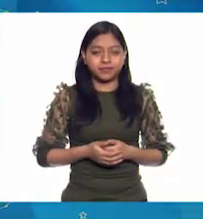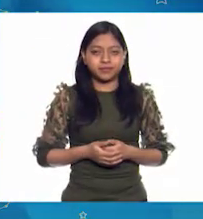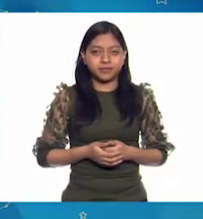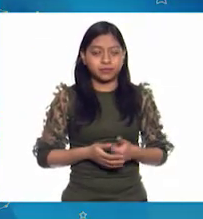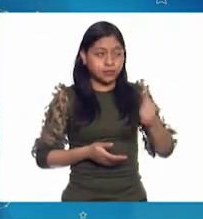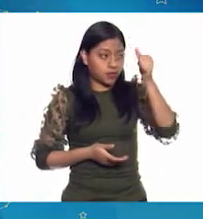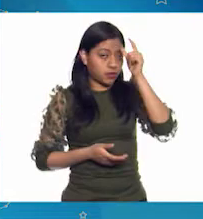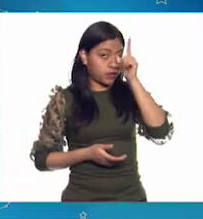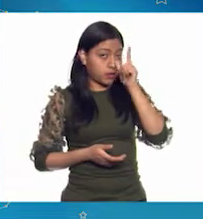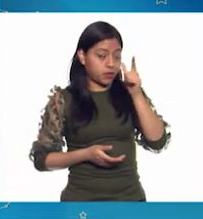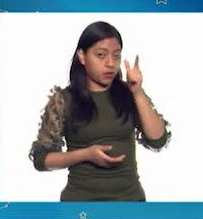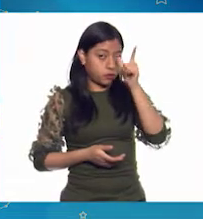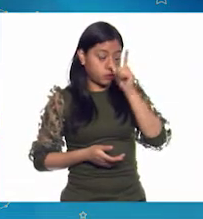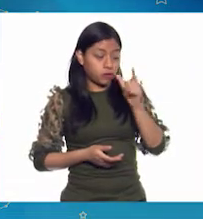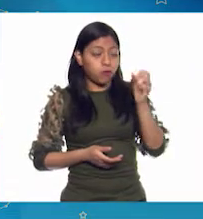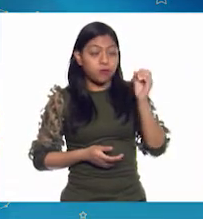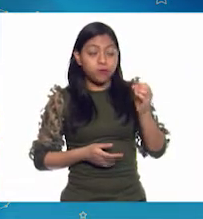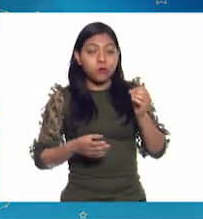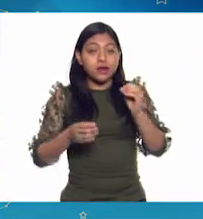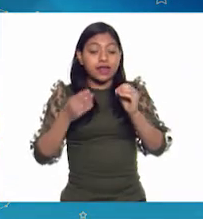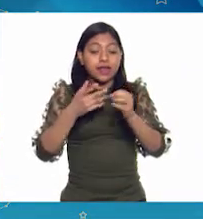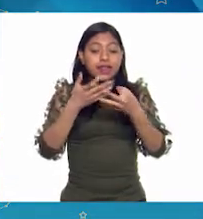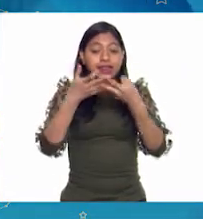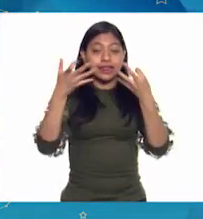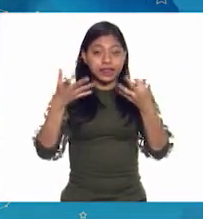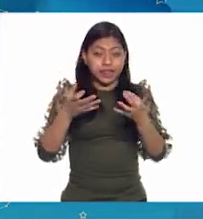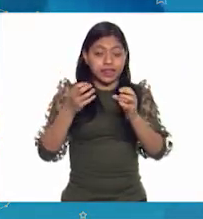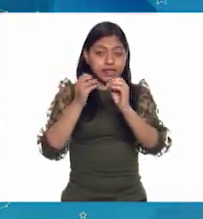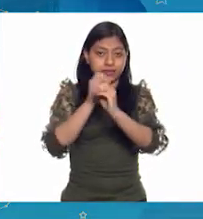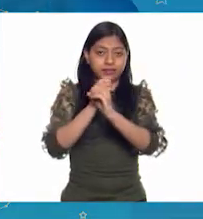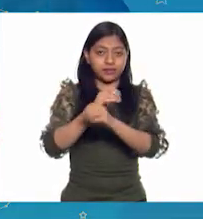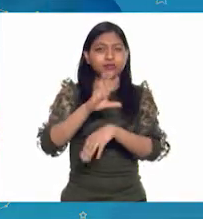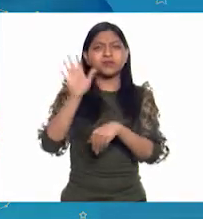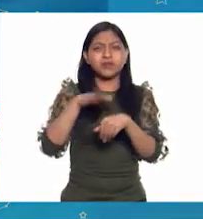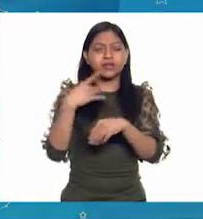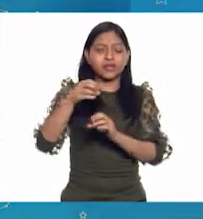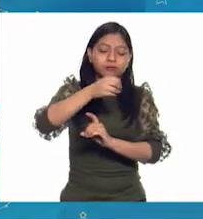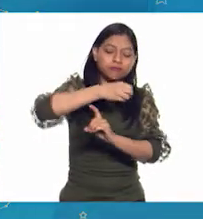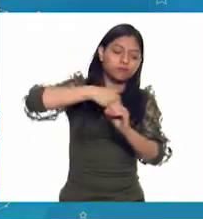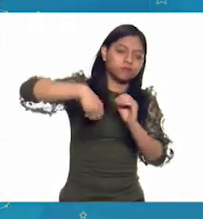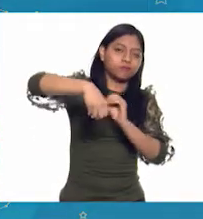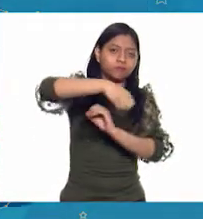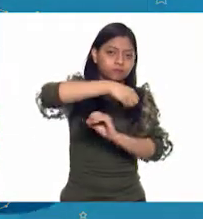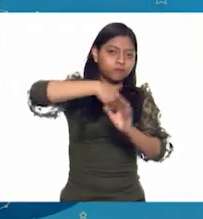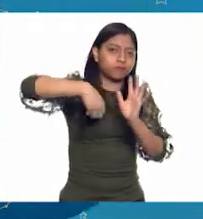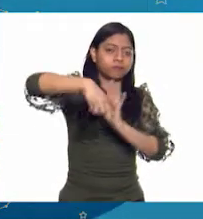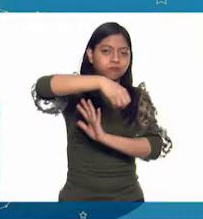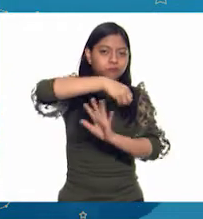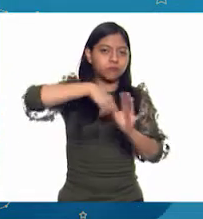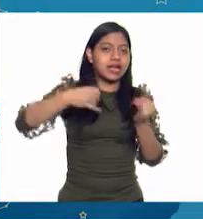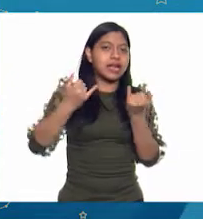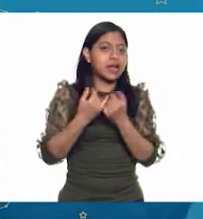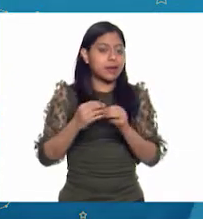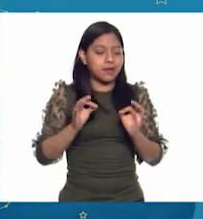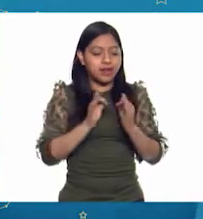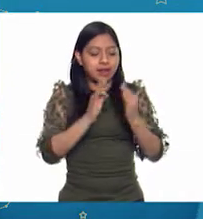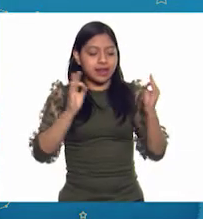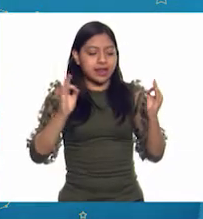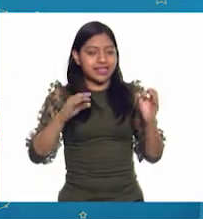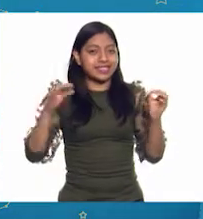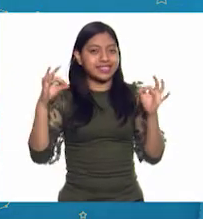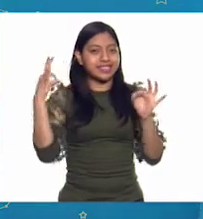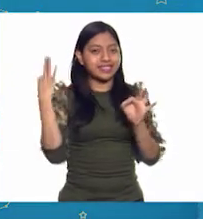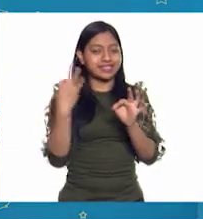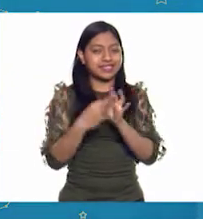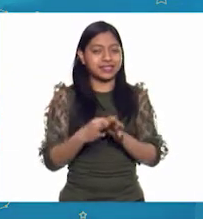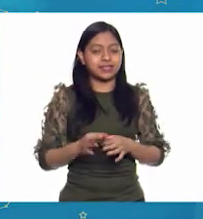los eclipses se debe a un proceso natural y cíclico, además de una extraordinaria coincidencia debido a que la luna